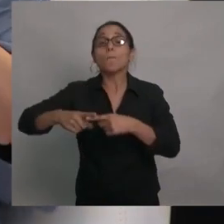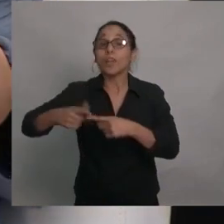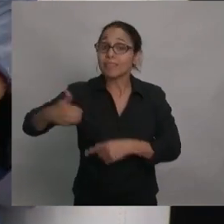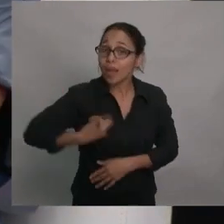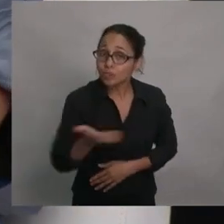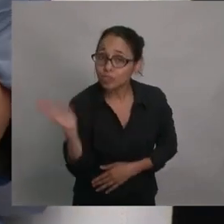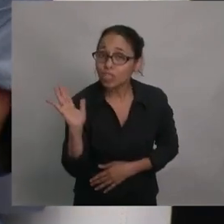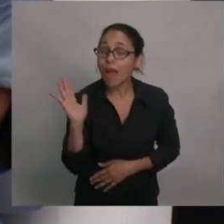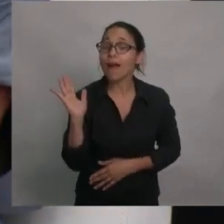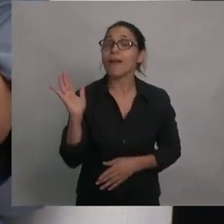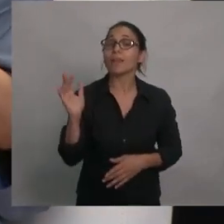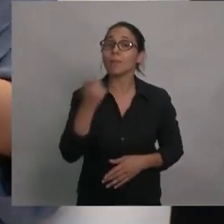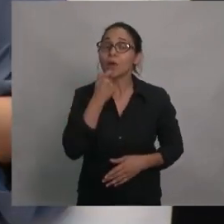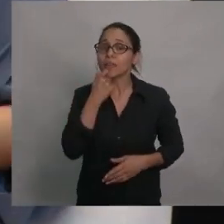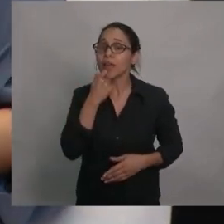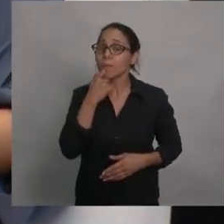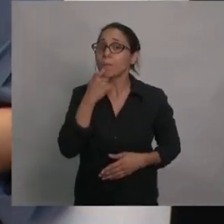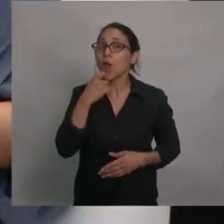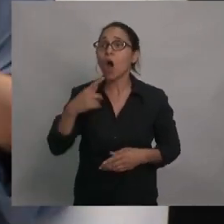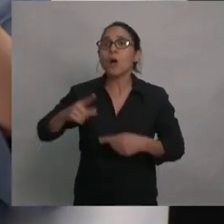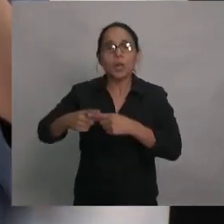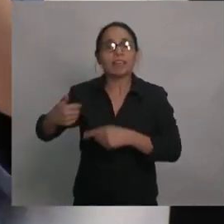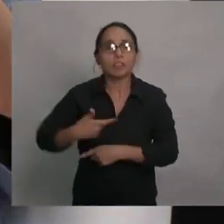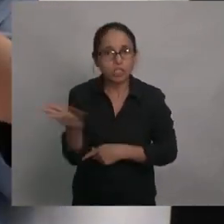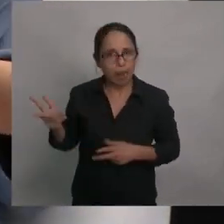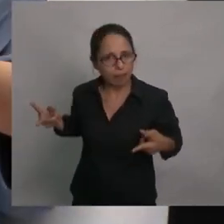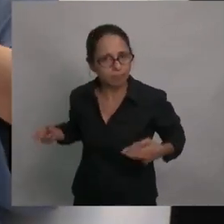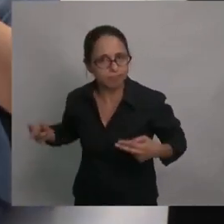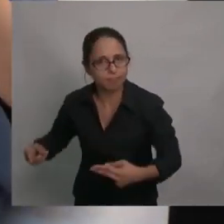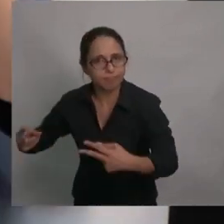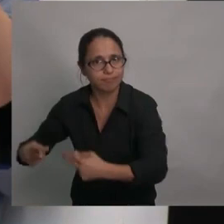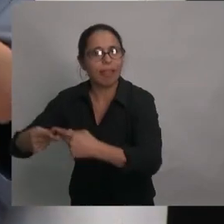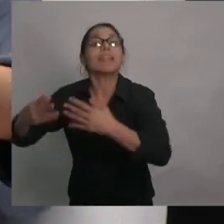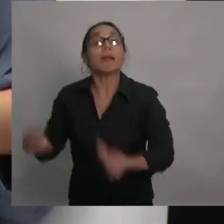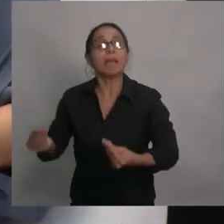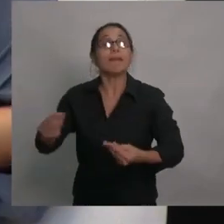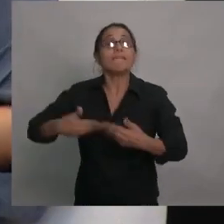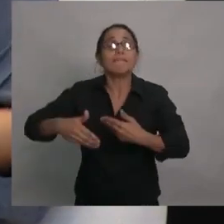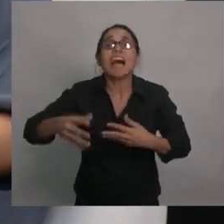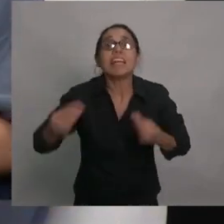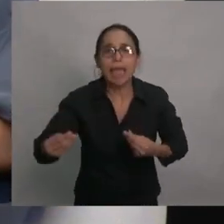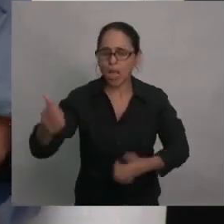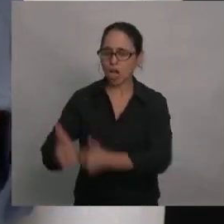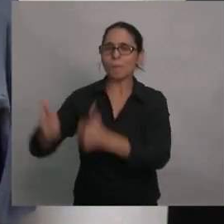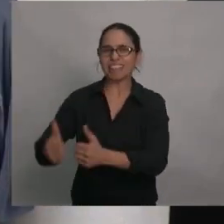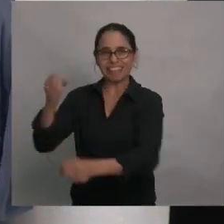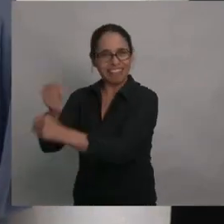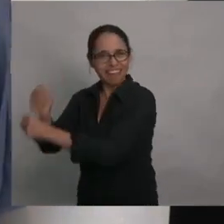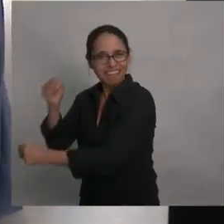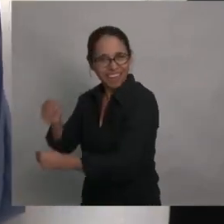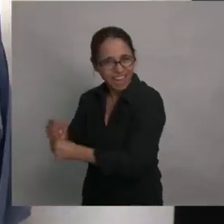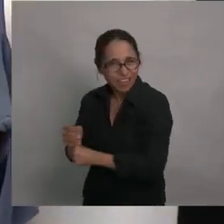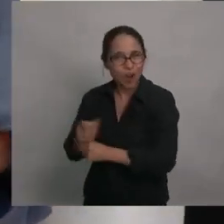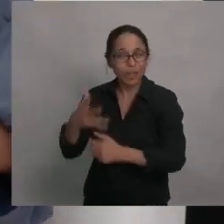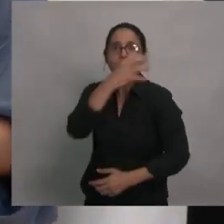sociales, frente al recorte de políticas sociales, enfrentamiento, competitividad entre los trabajadores, competitividad